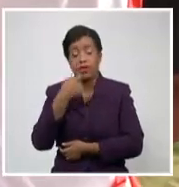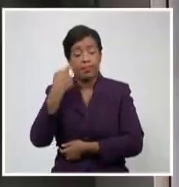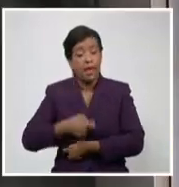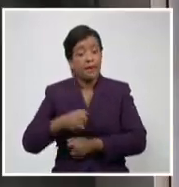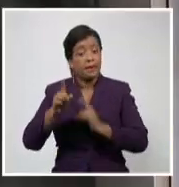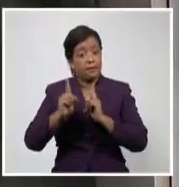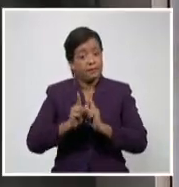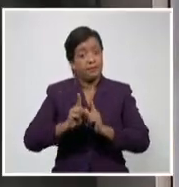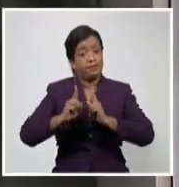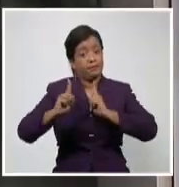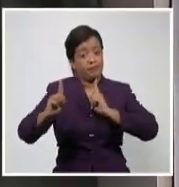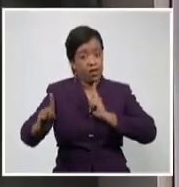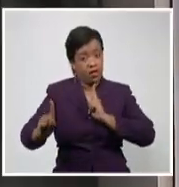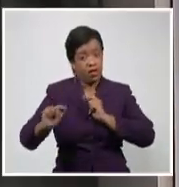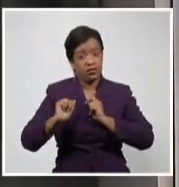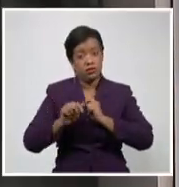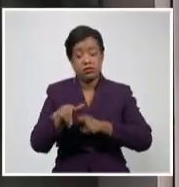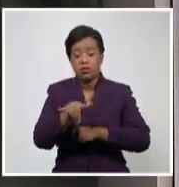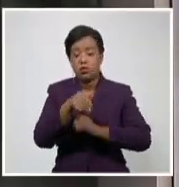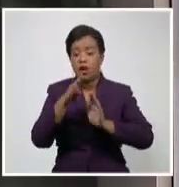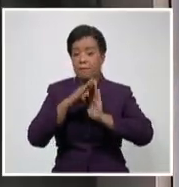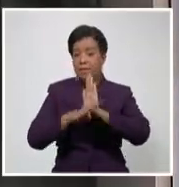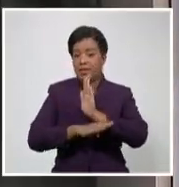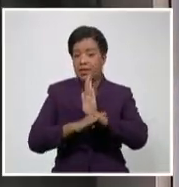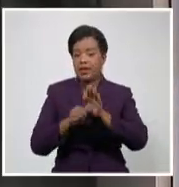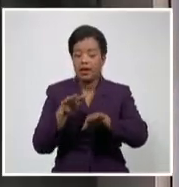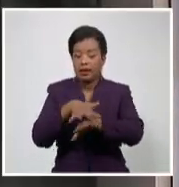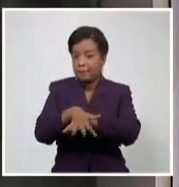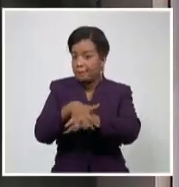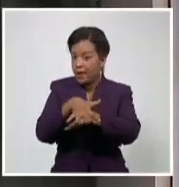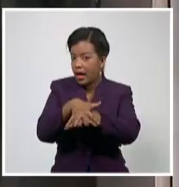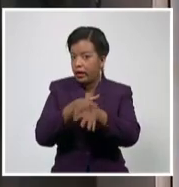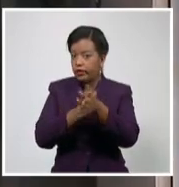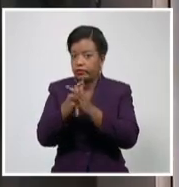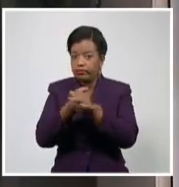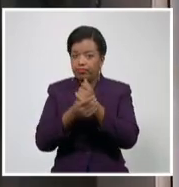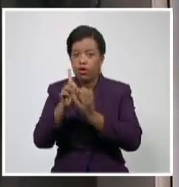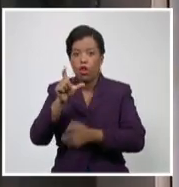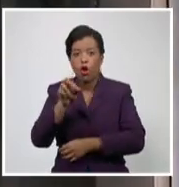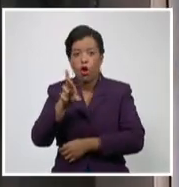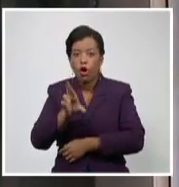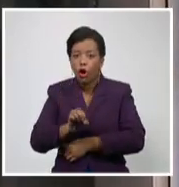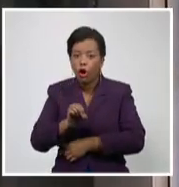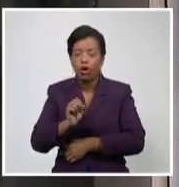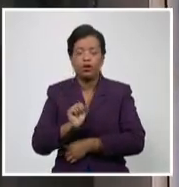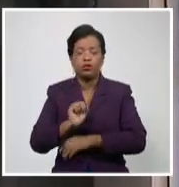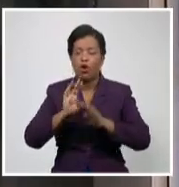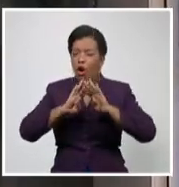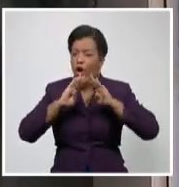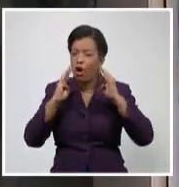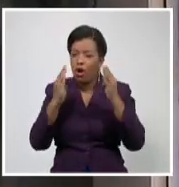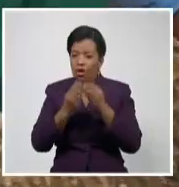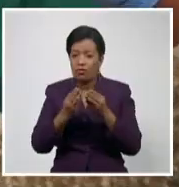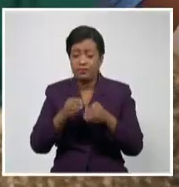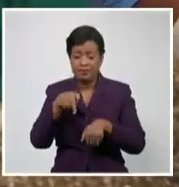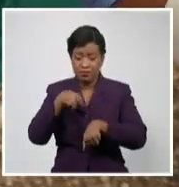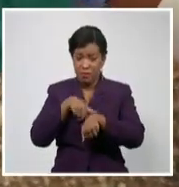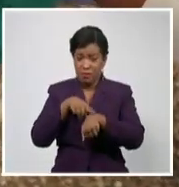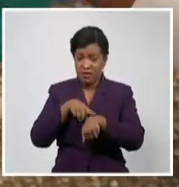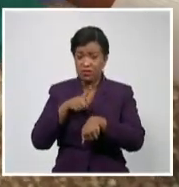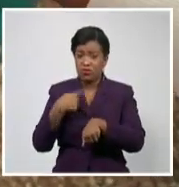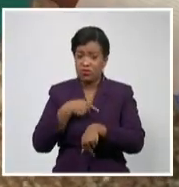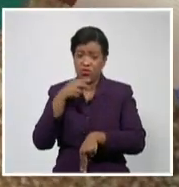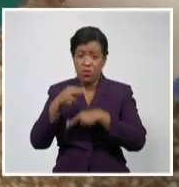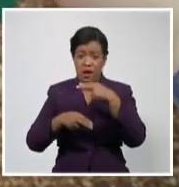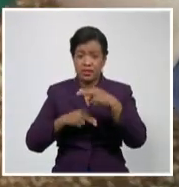distanciamiento, las medidas de desinfección con soluciones cloradas en todas las entradas. Realizamos en estos momentos